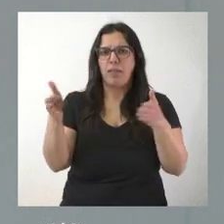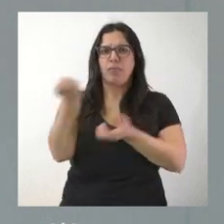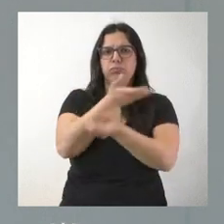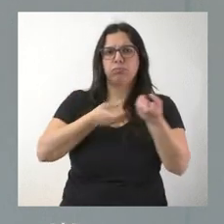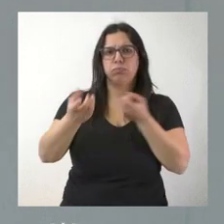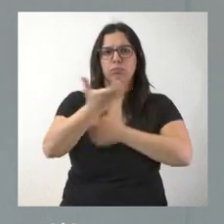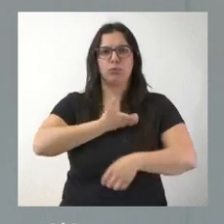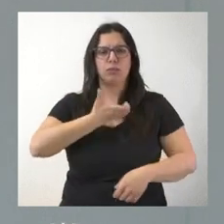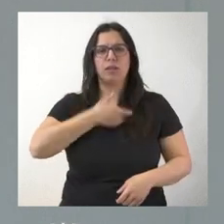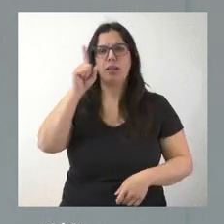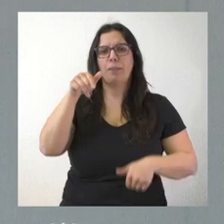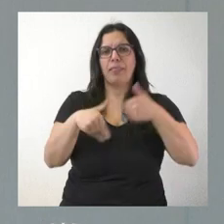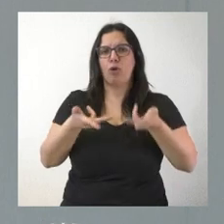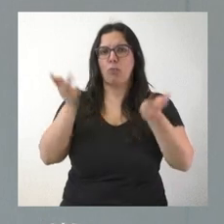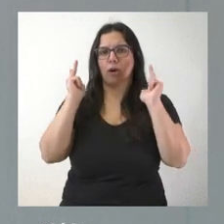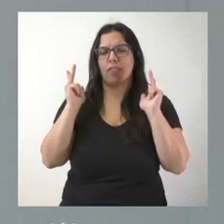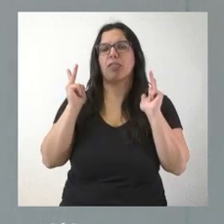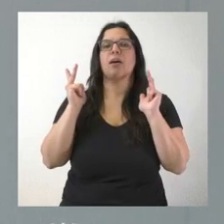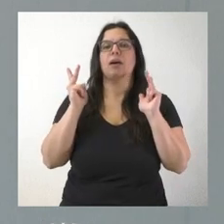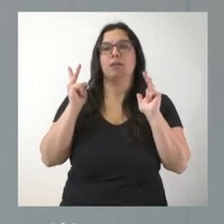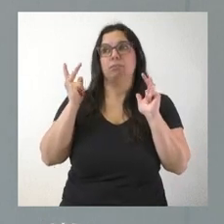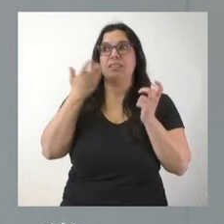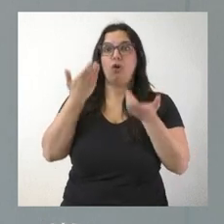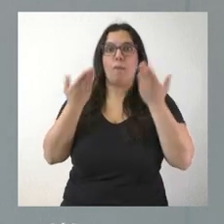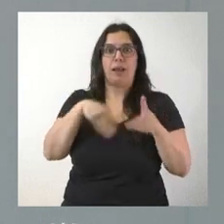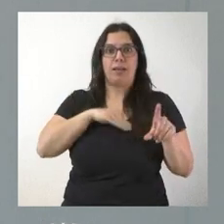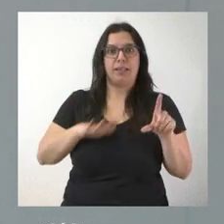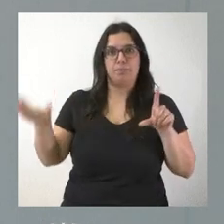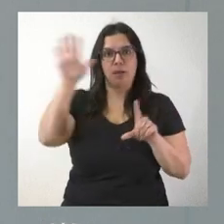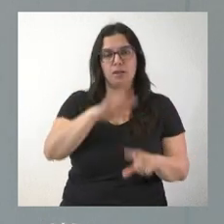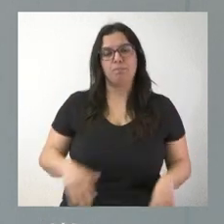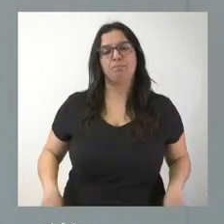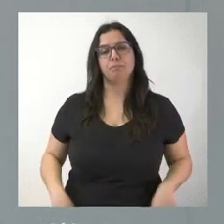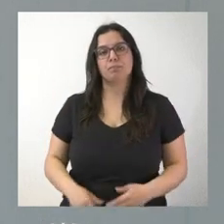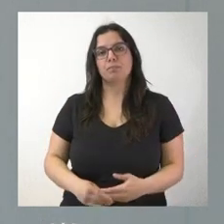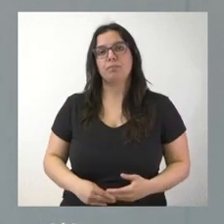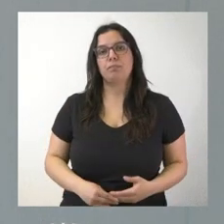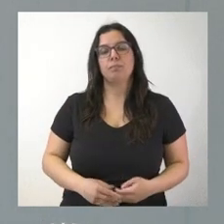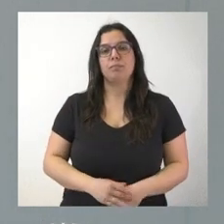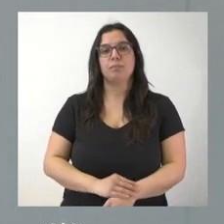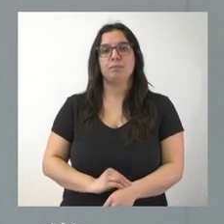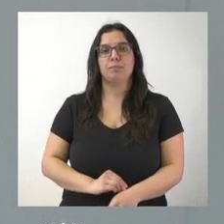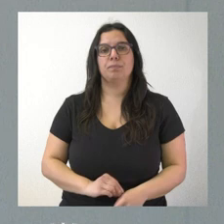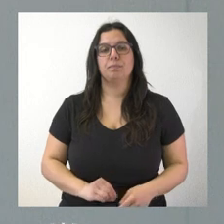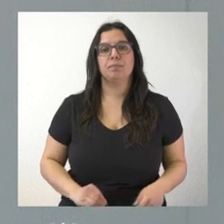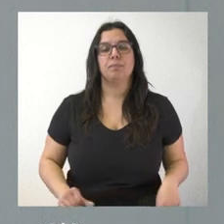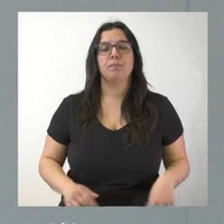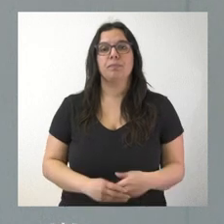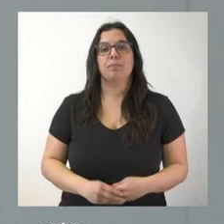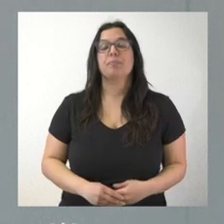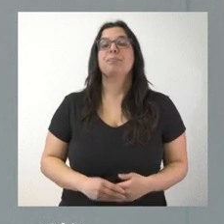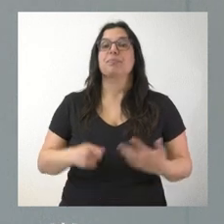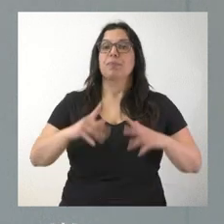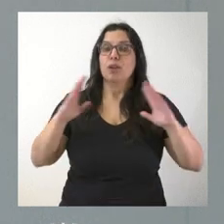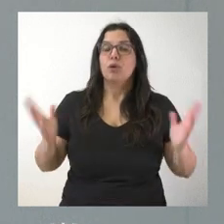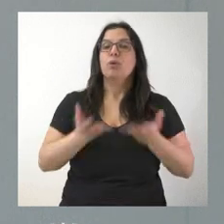y de democracia participativa en el contexto nacional En este siguiente punto impulsado en este caso por